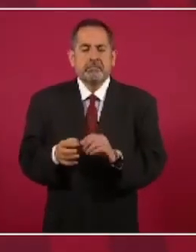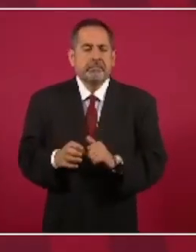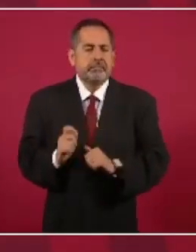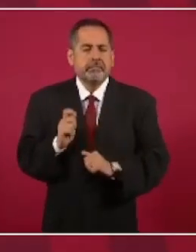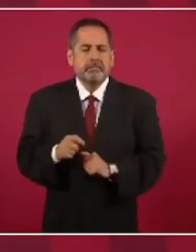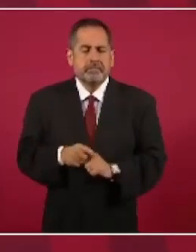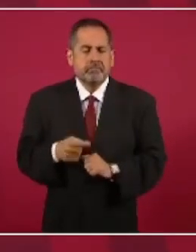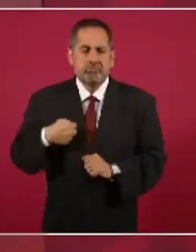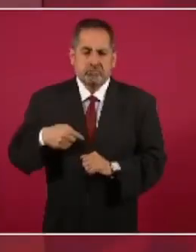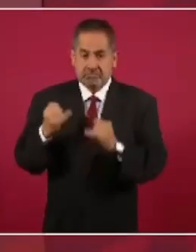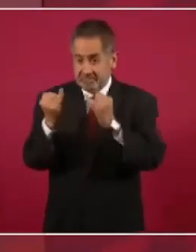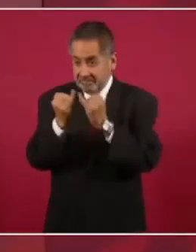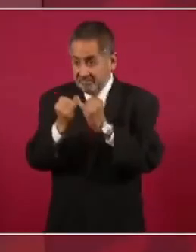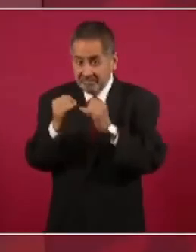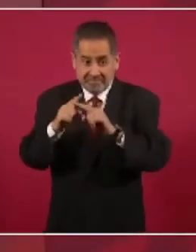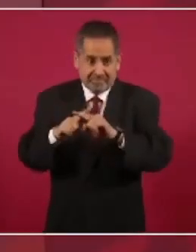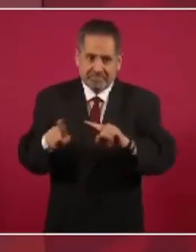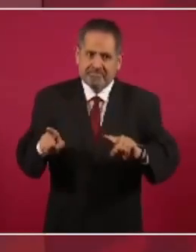no somos iguales,